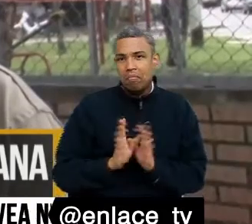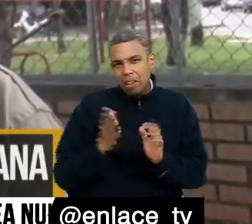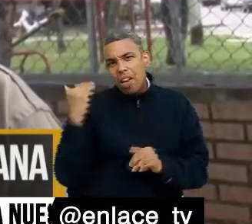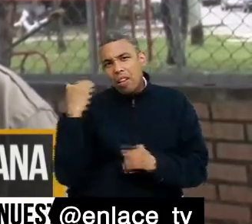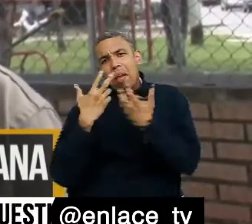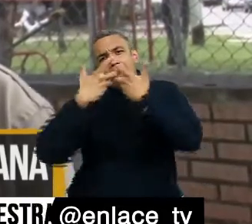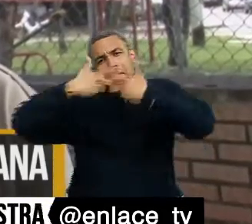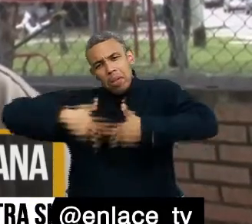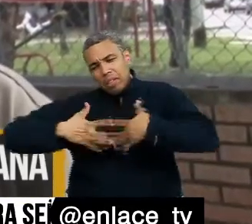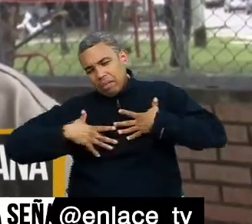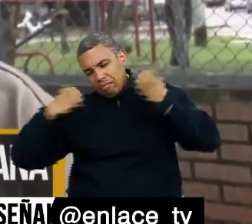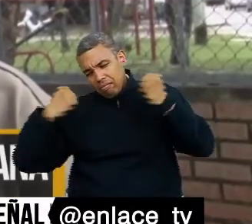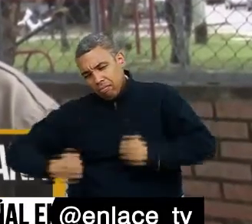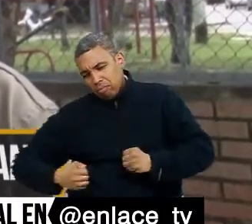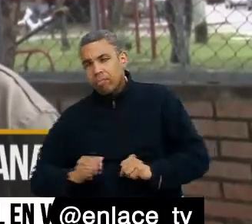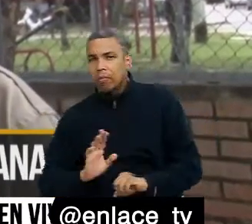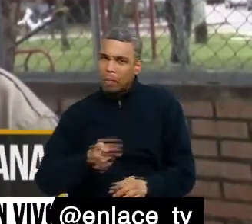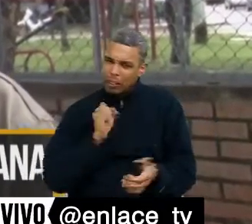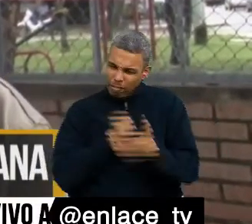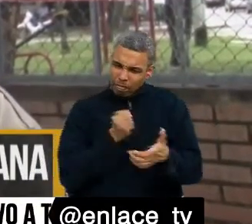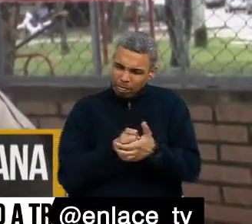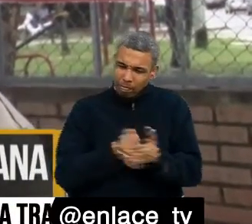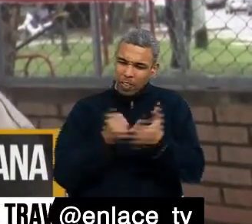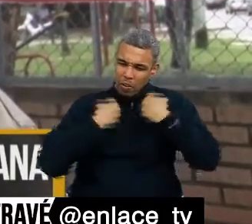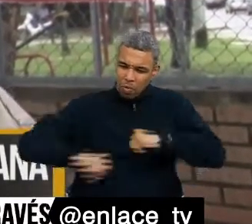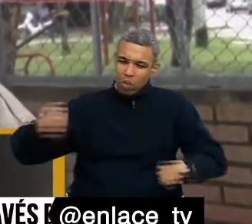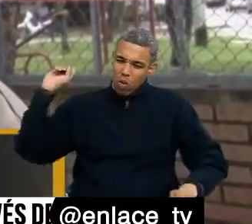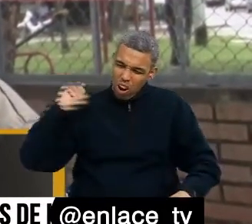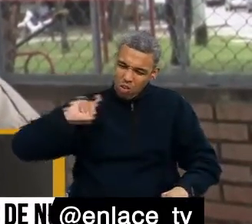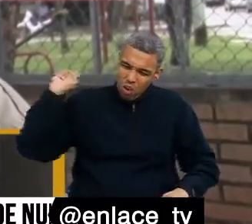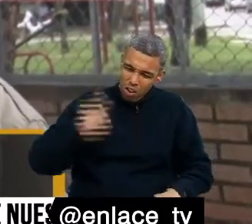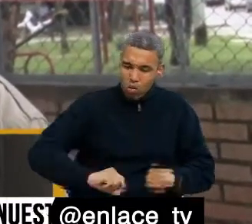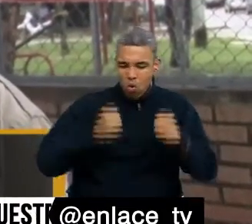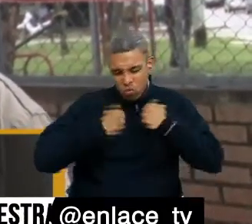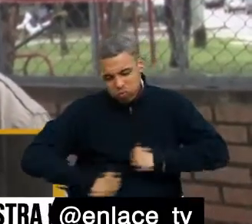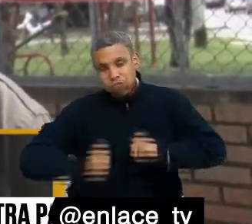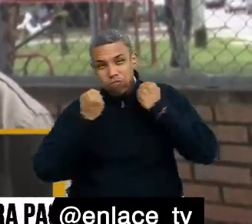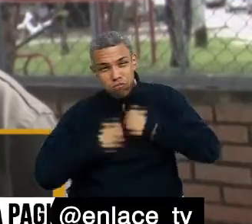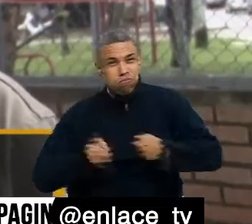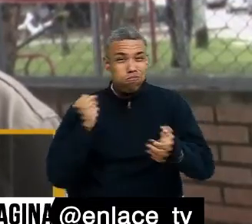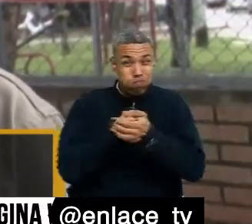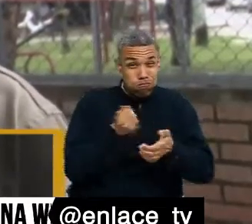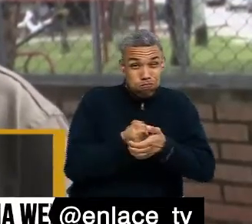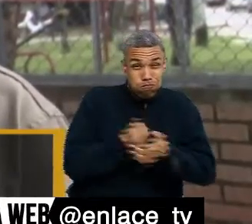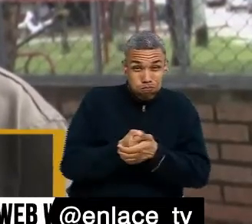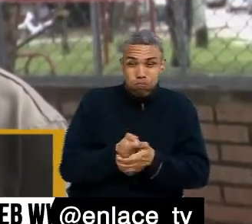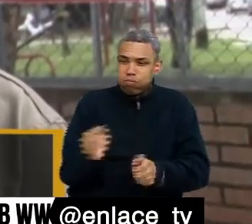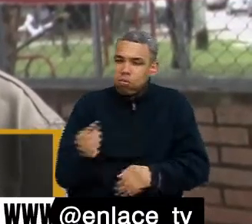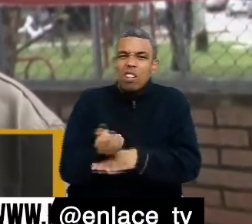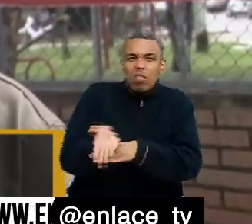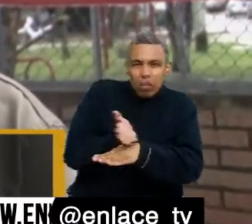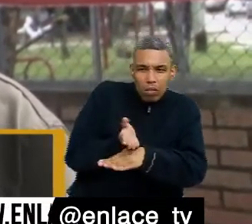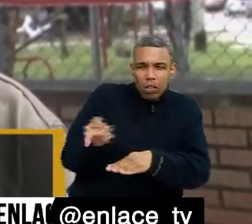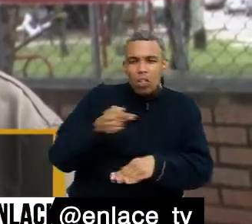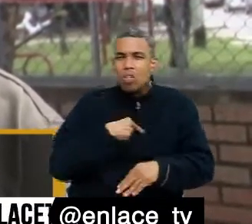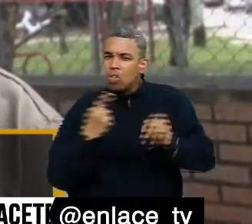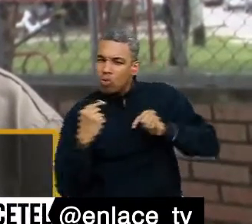la misma Kion, pero gracias a la lucha que históricamente hemos adelantado con comunidades en compañía de Fuerzas Vivas y de